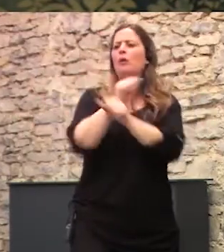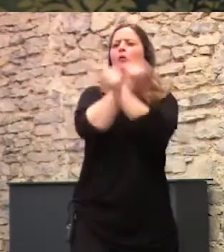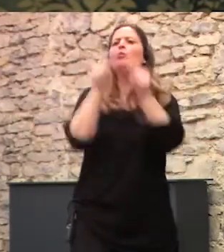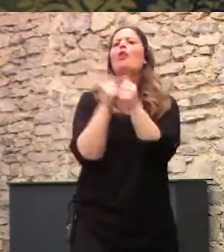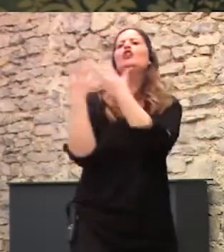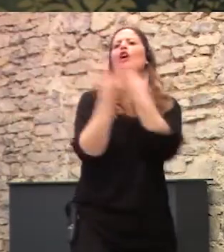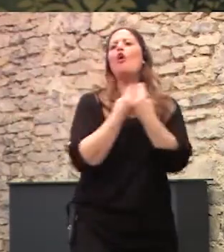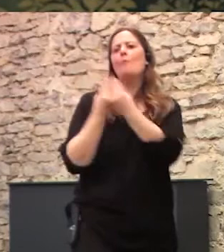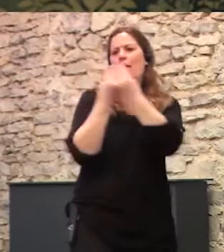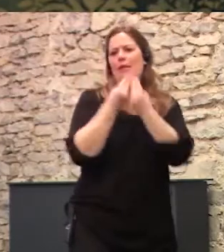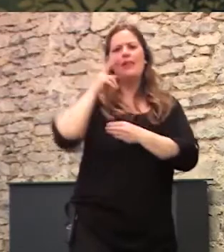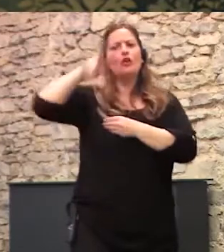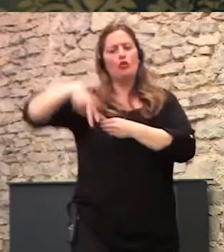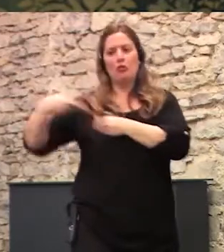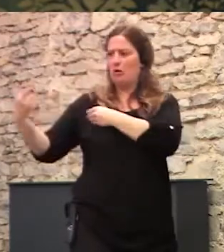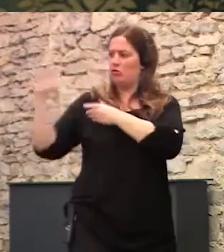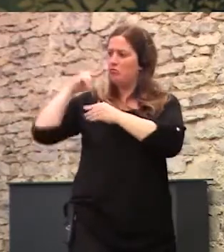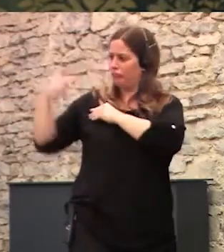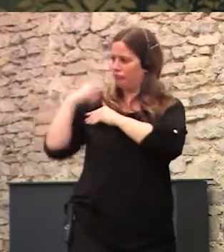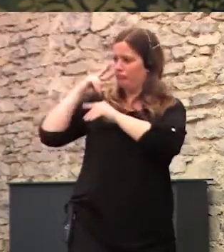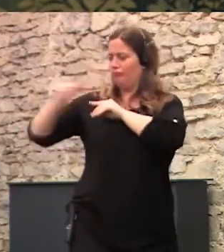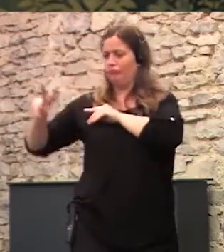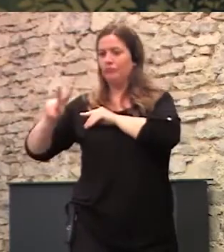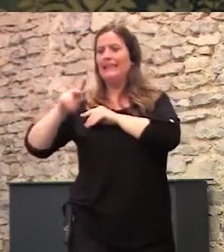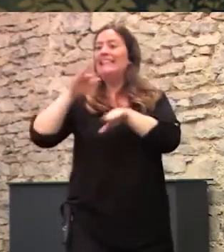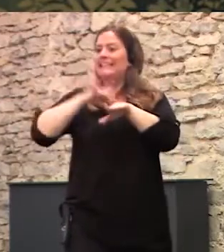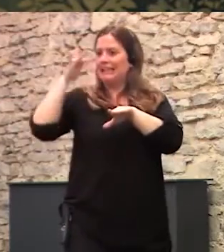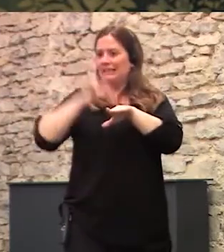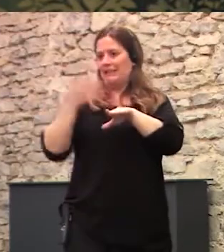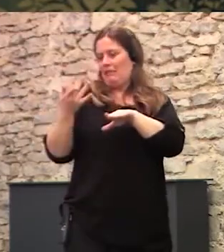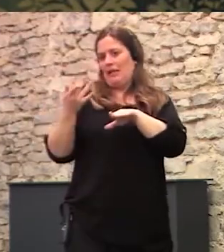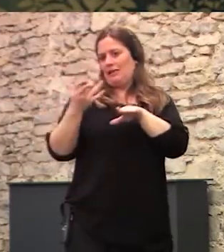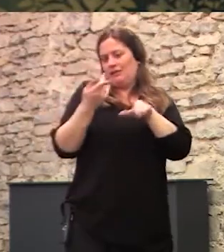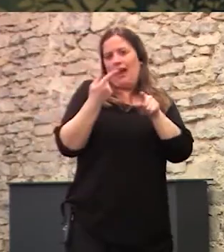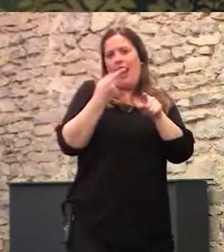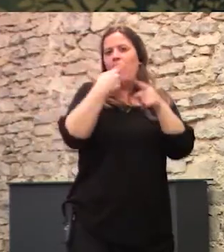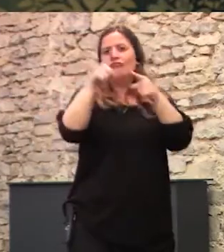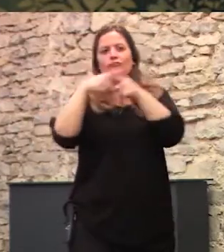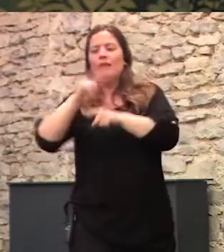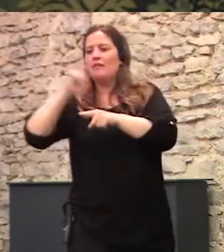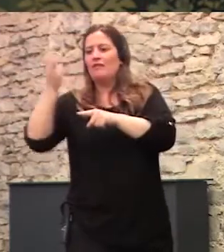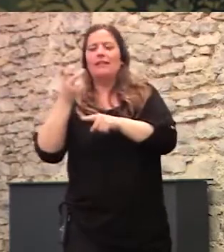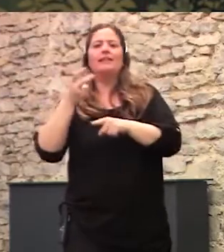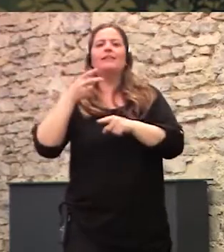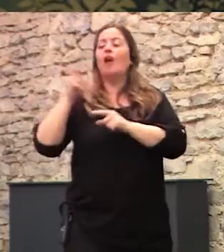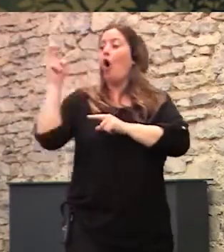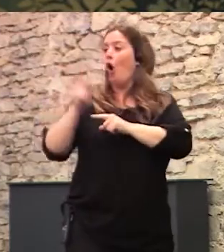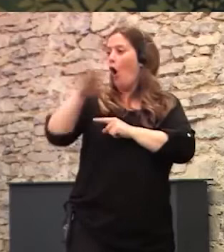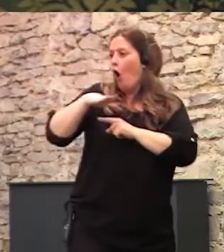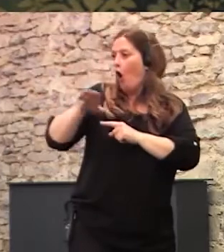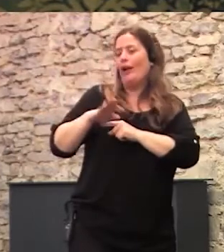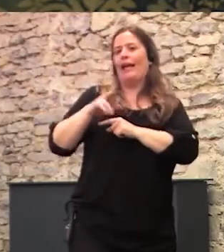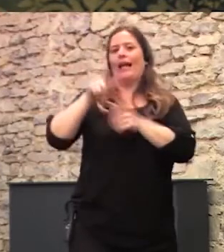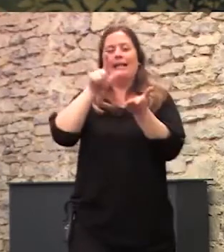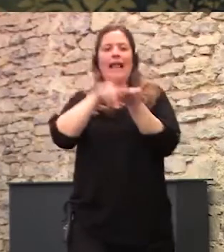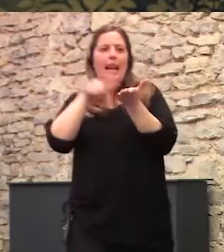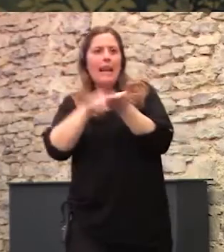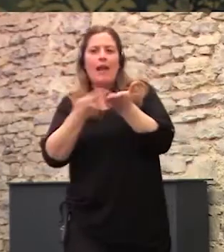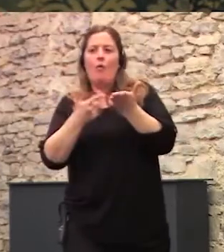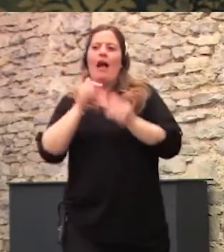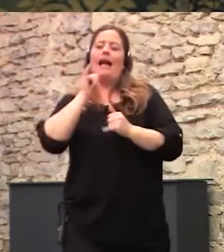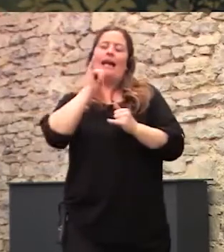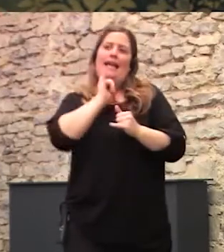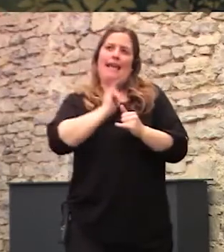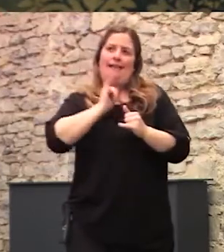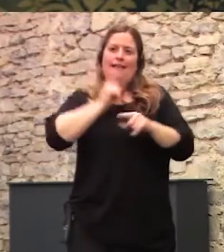mutuo, sensibles a las nuevas y múltiples diversidades, origen, lengua, diversidad funcional, identidad sexual, religión, práctica